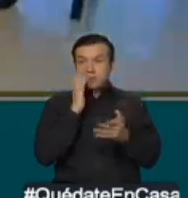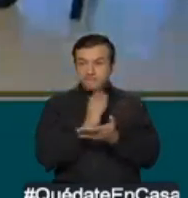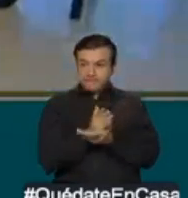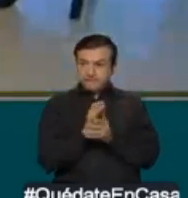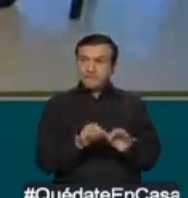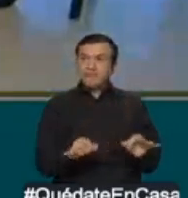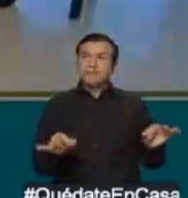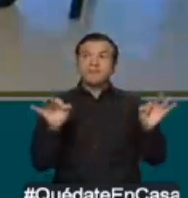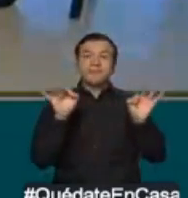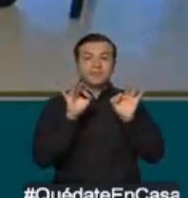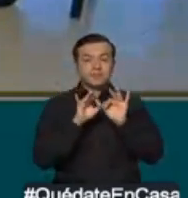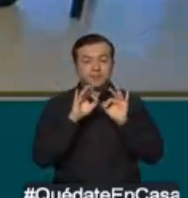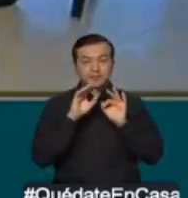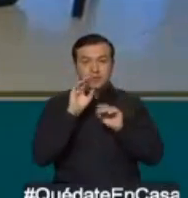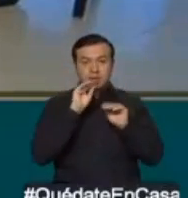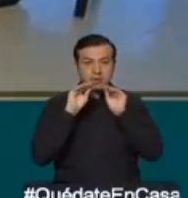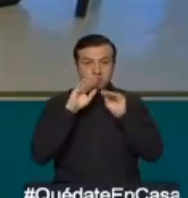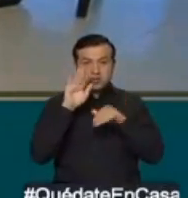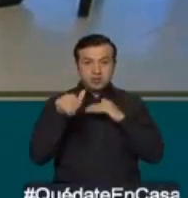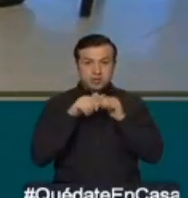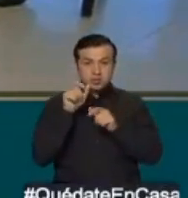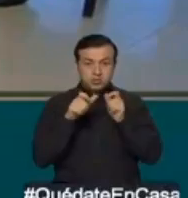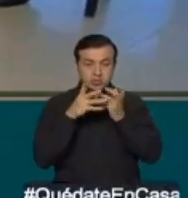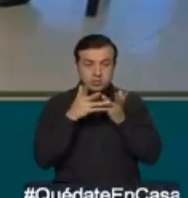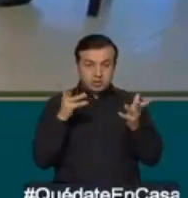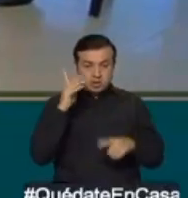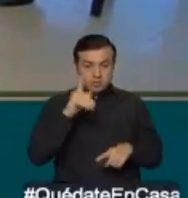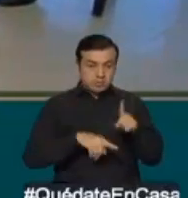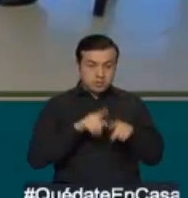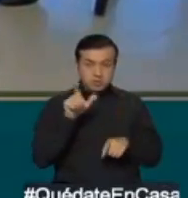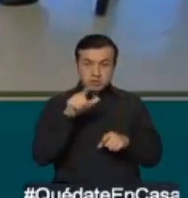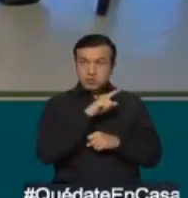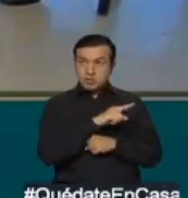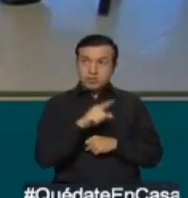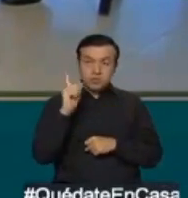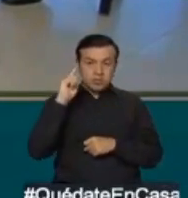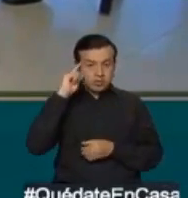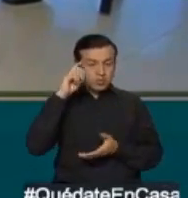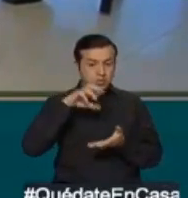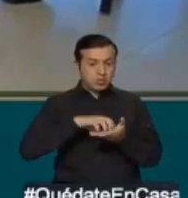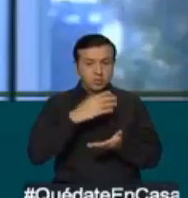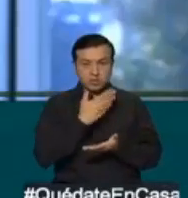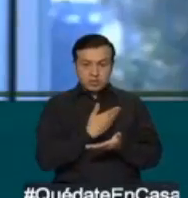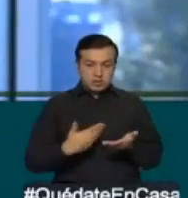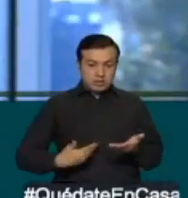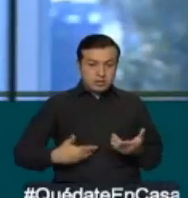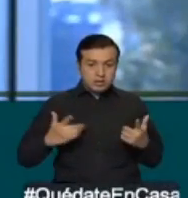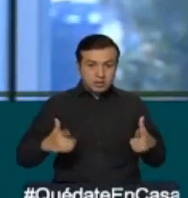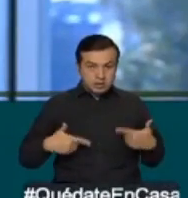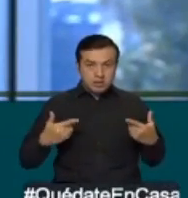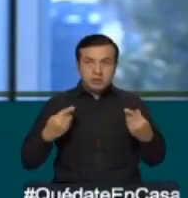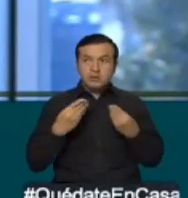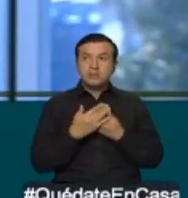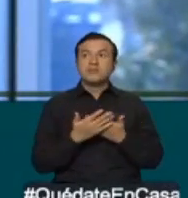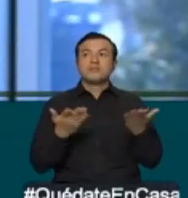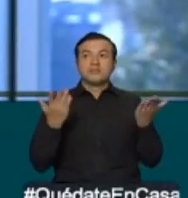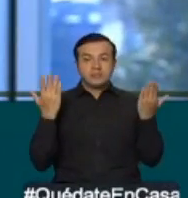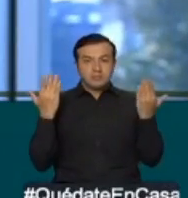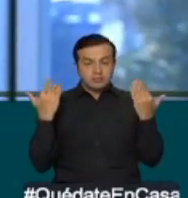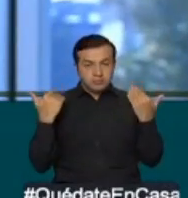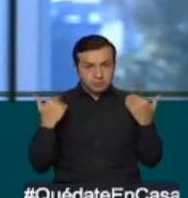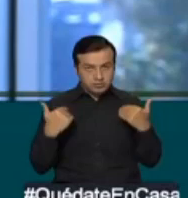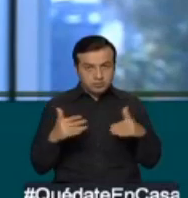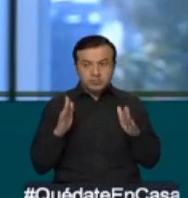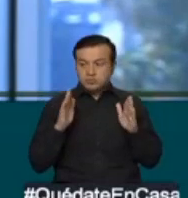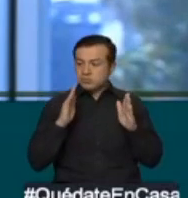embargo decirles a todos ustedes queridos amigos que el gobierno del presidente de lenin moreno está y